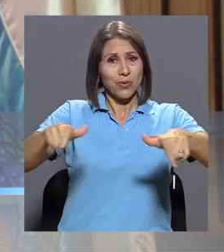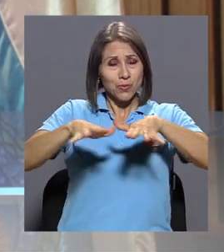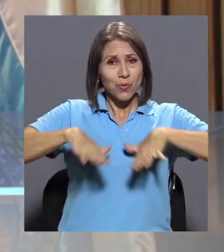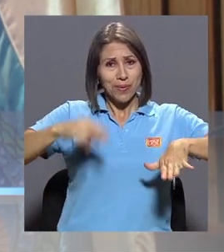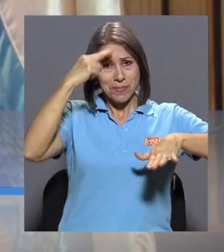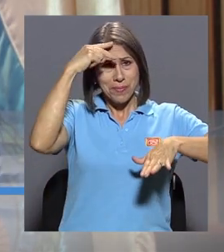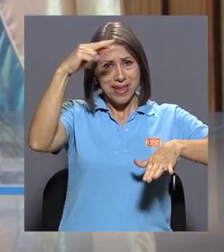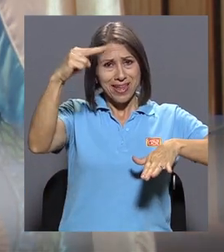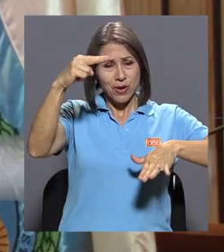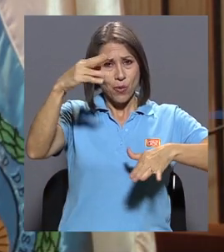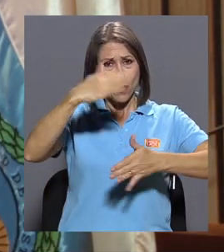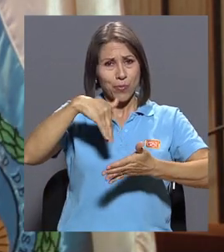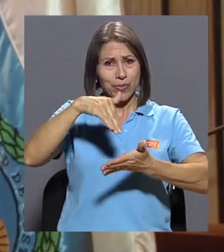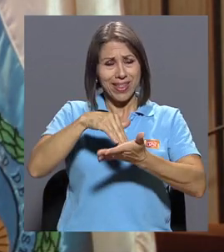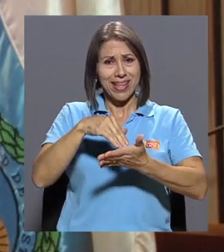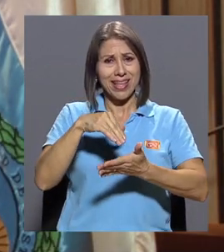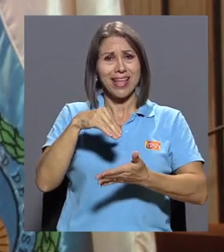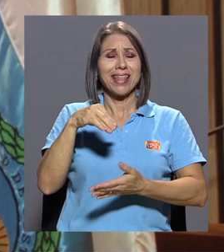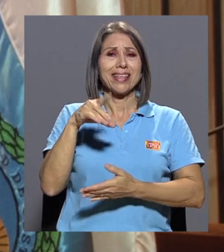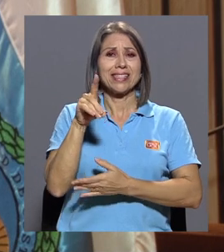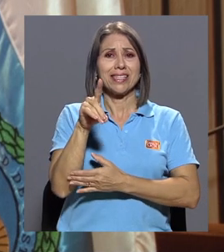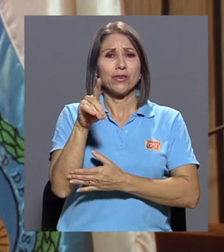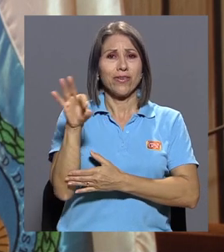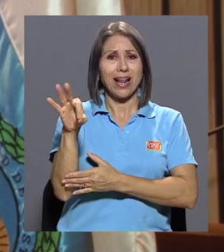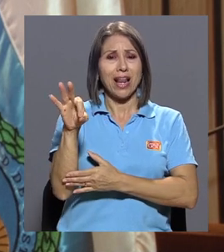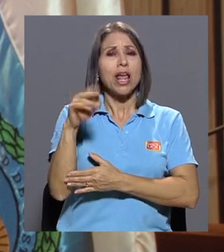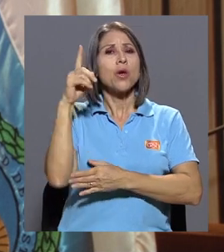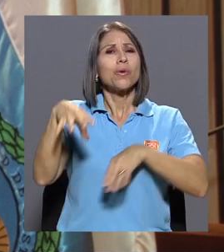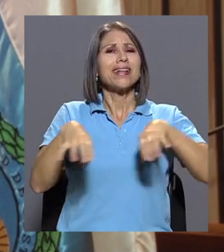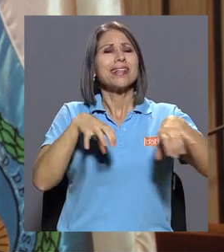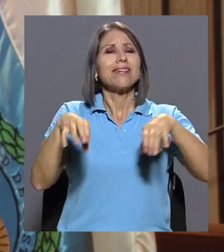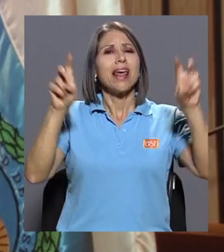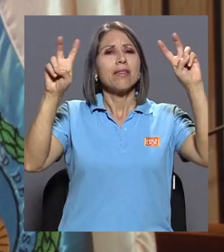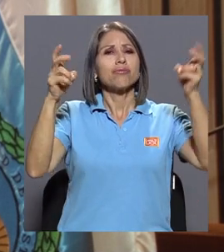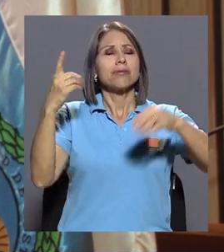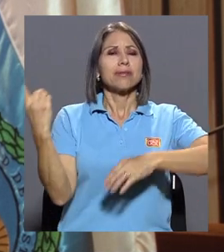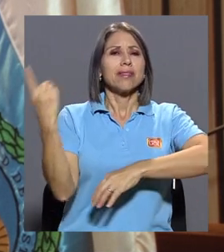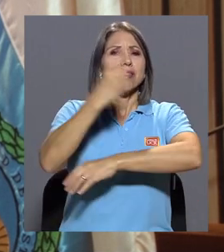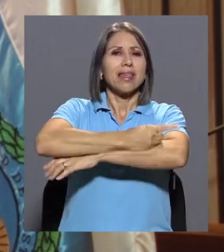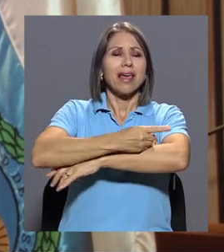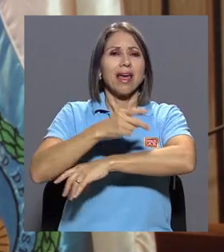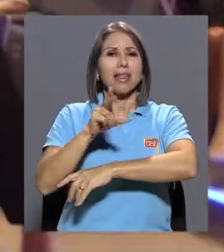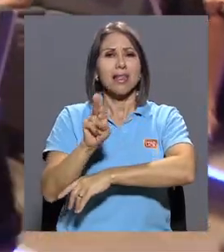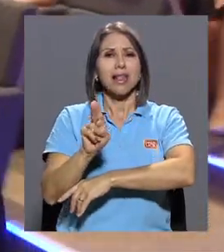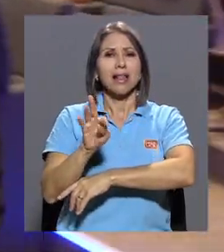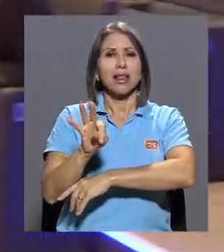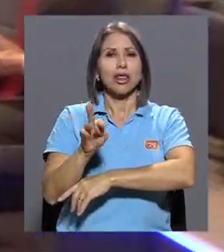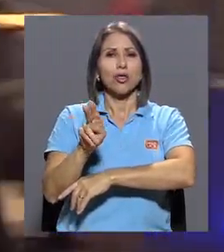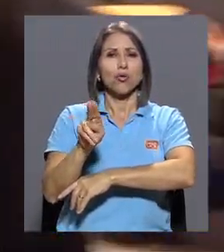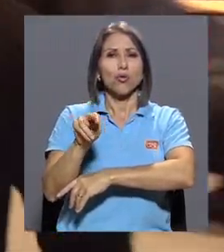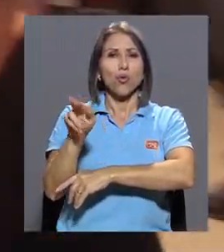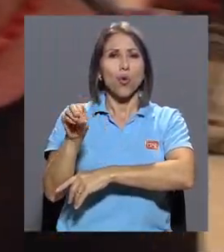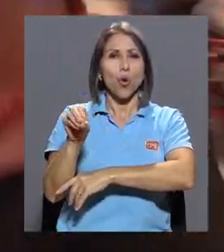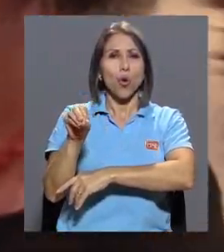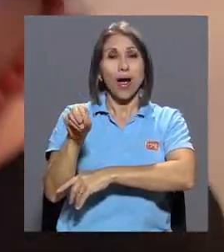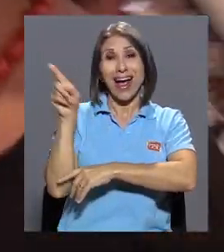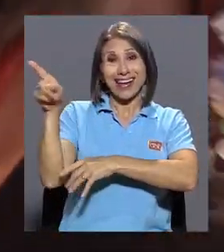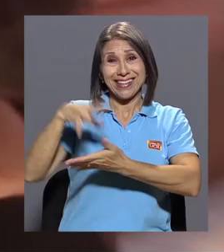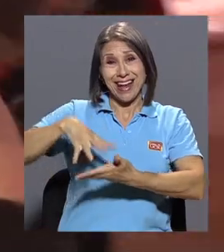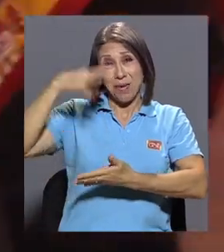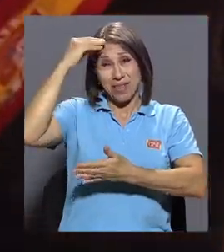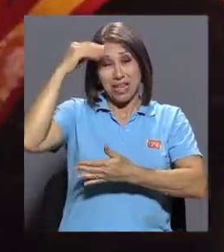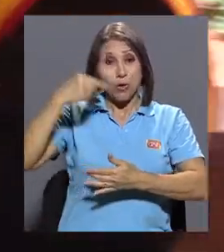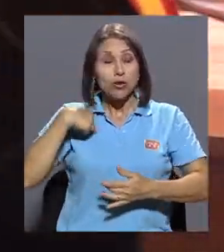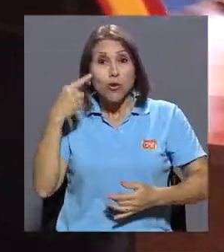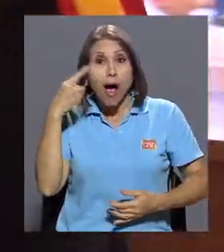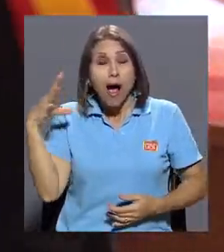Ciudad de México, en una actividad del Día del Tuno. Allá aprendí este tipo de música y cuando vi que venía la